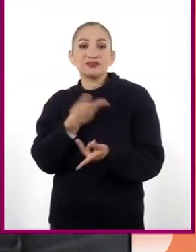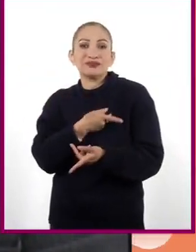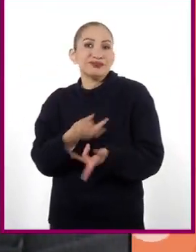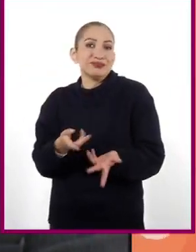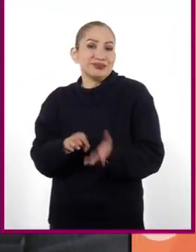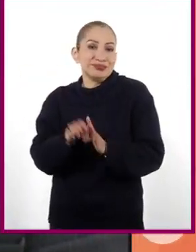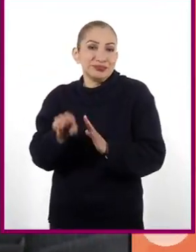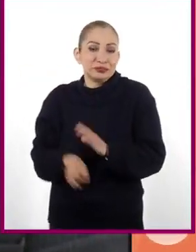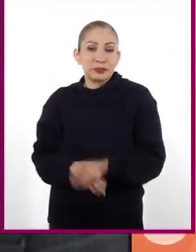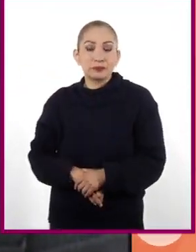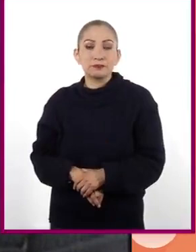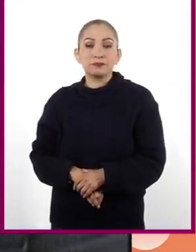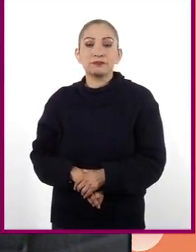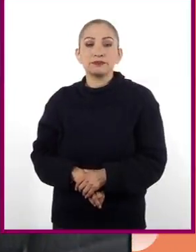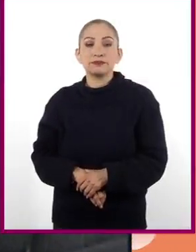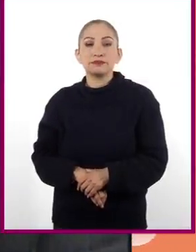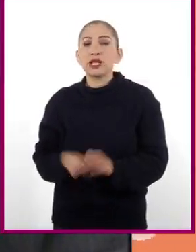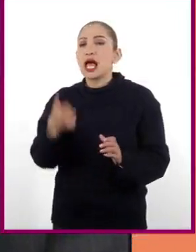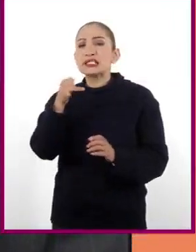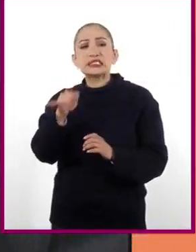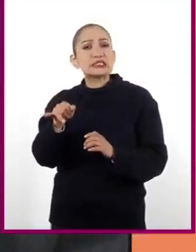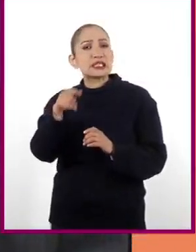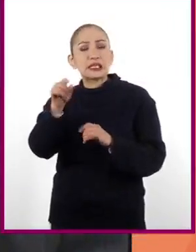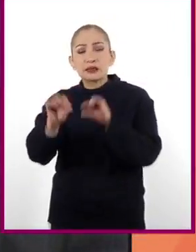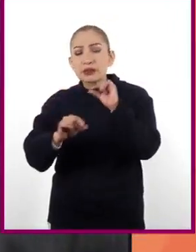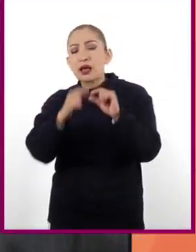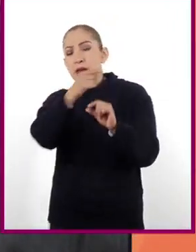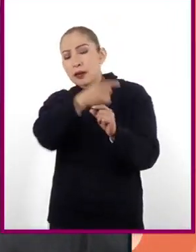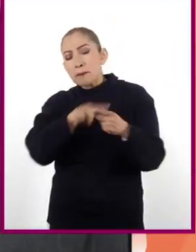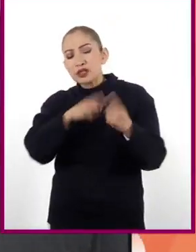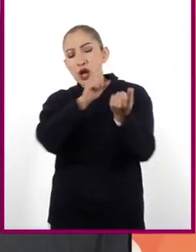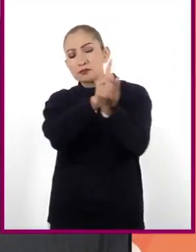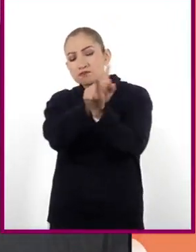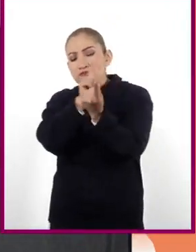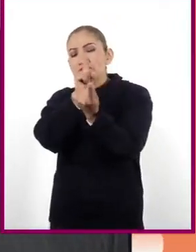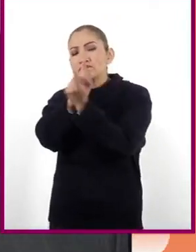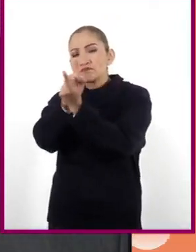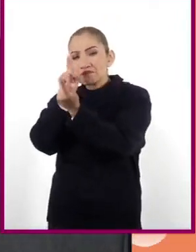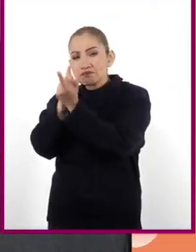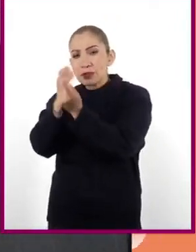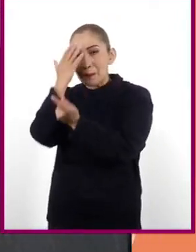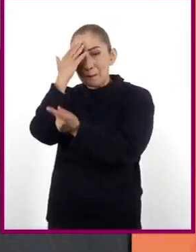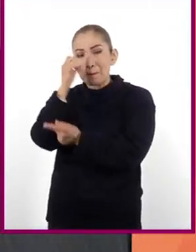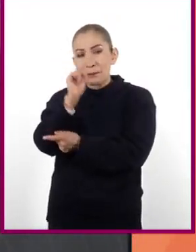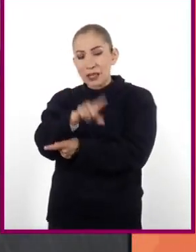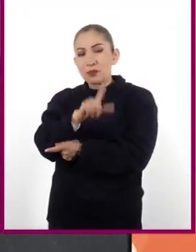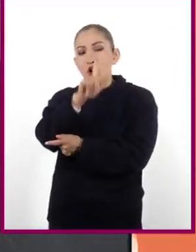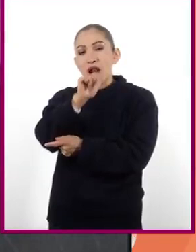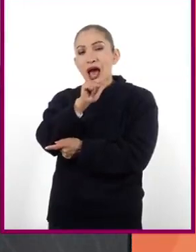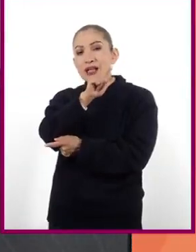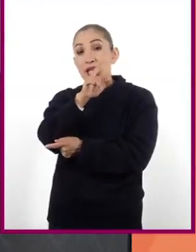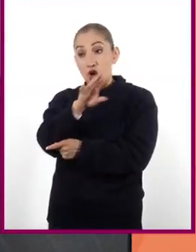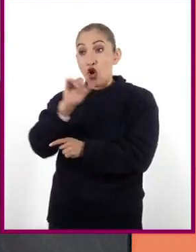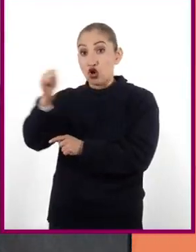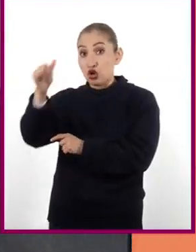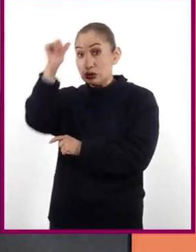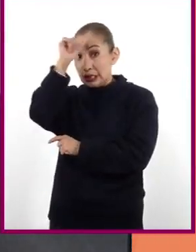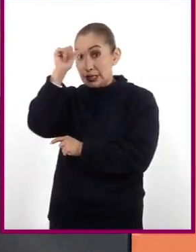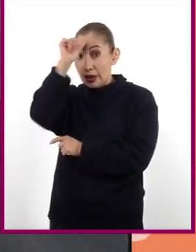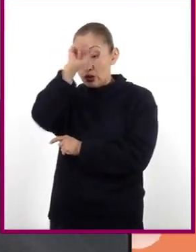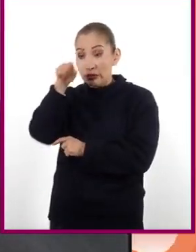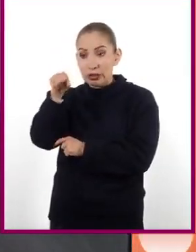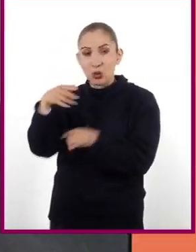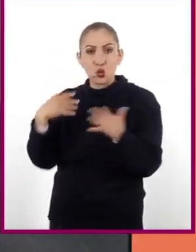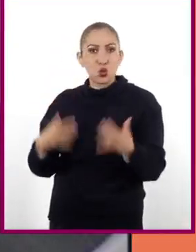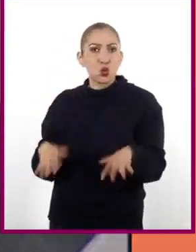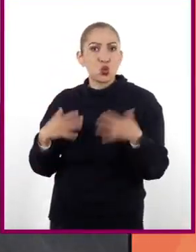por ejemplo. Y así de esta manera van varios personajes, ¿no? Que un clérigo también aparece en la obra, un